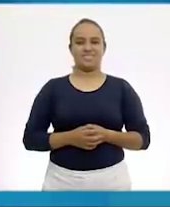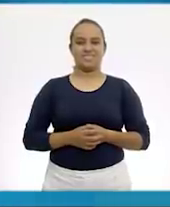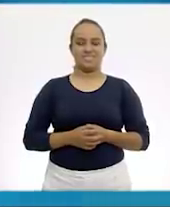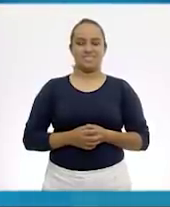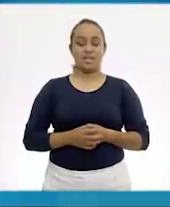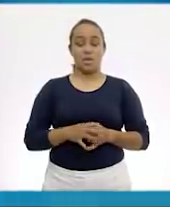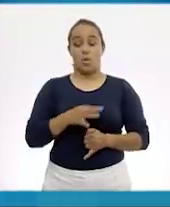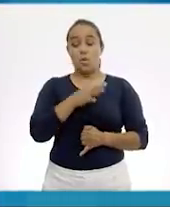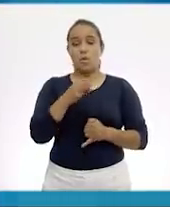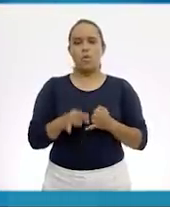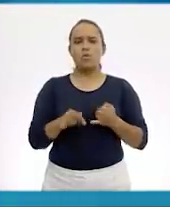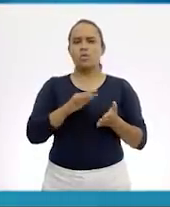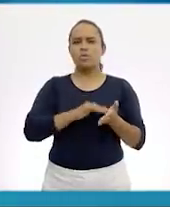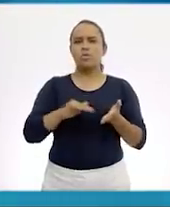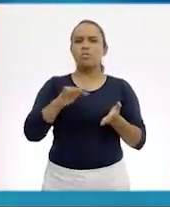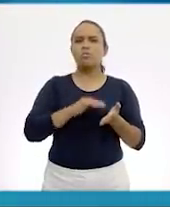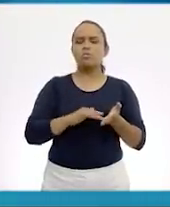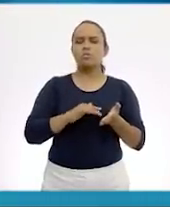Y el último texto,